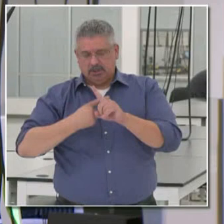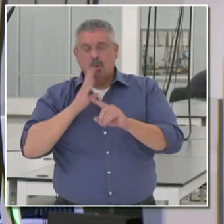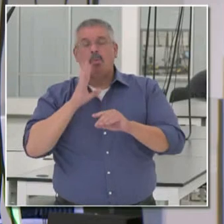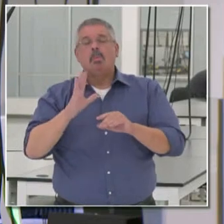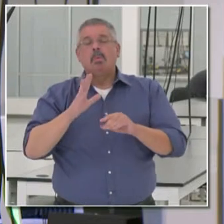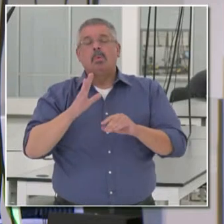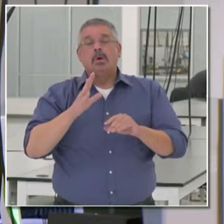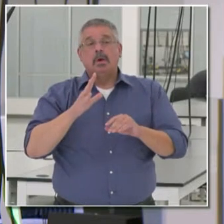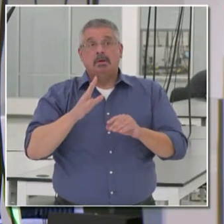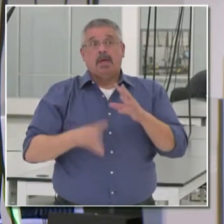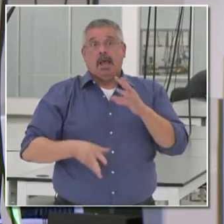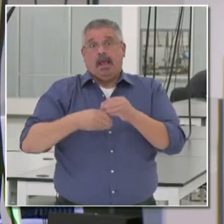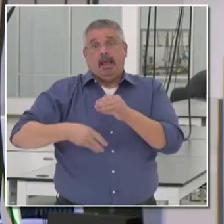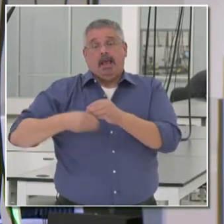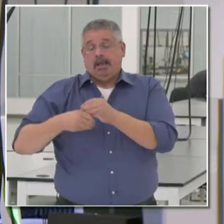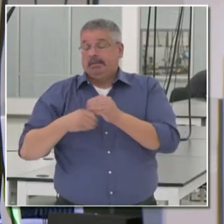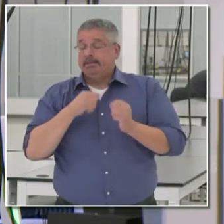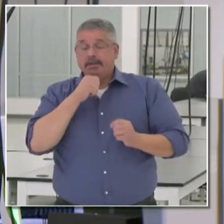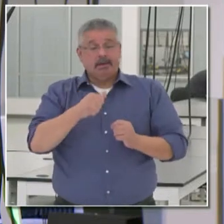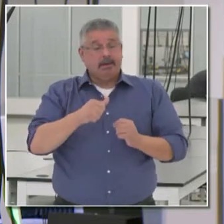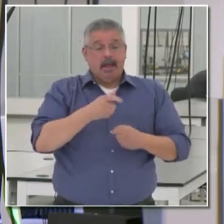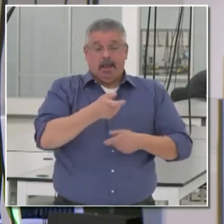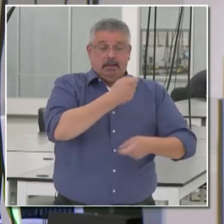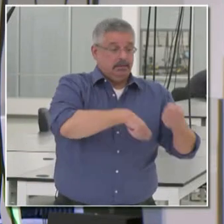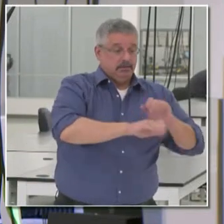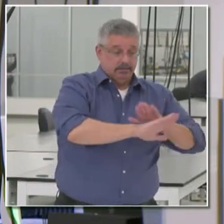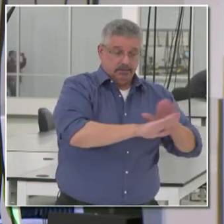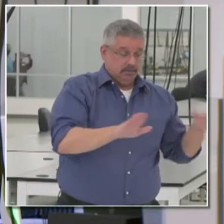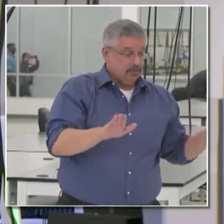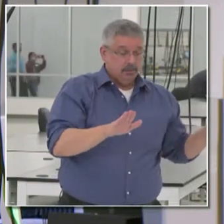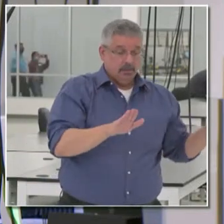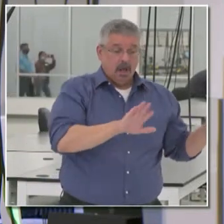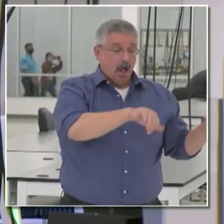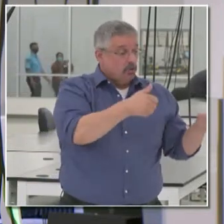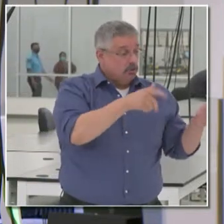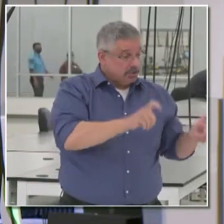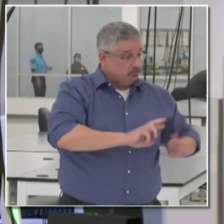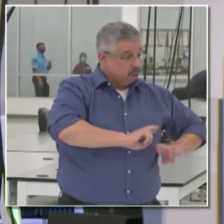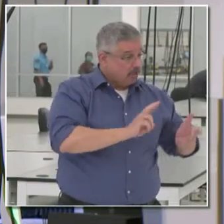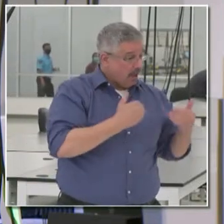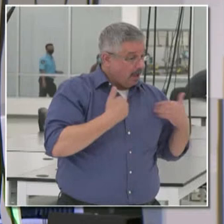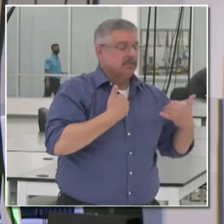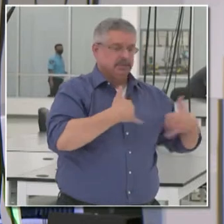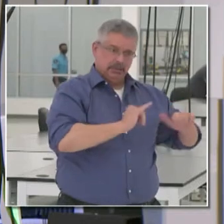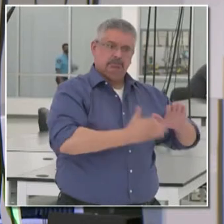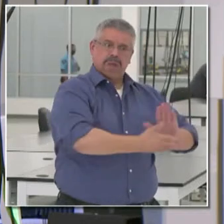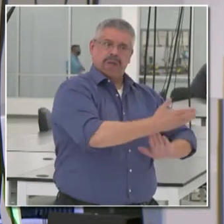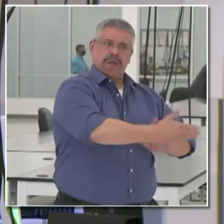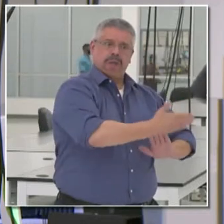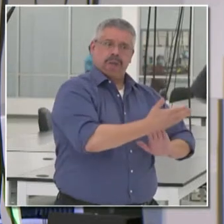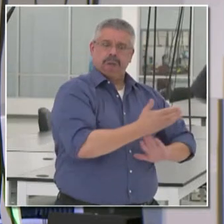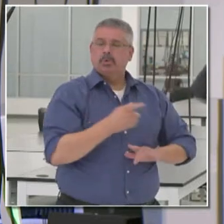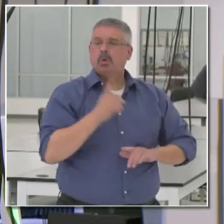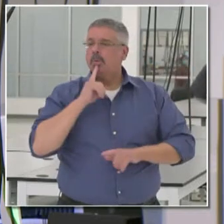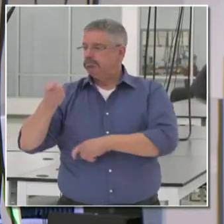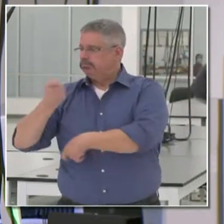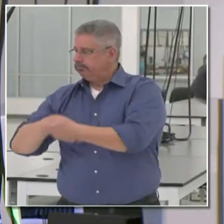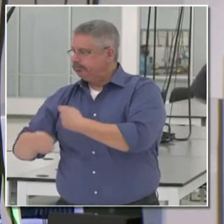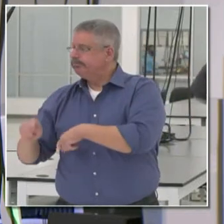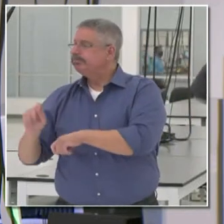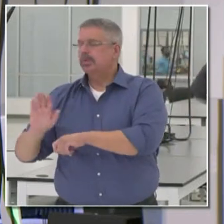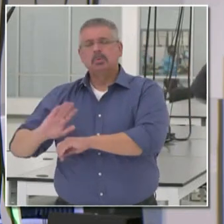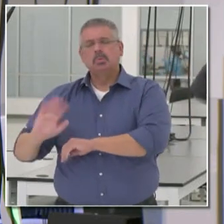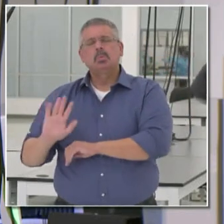150 mil pruebas esto es adicional esto no es un sustituto de lo que tenemos actualmente las extra estrategias que tenemos por ejemplo